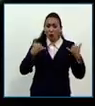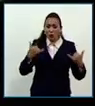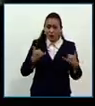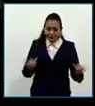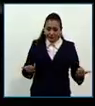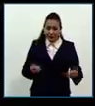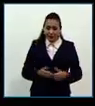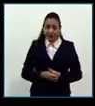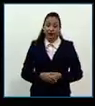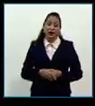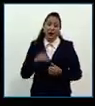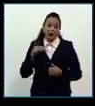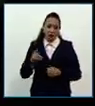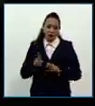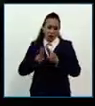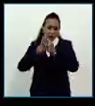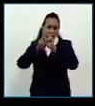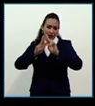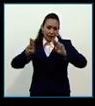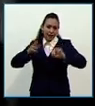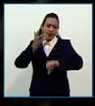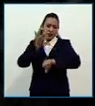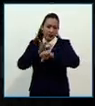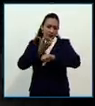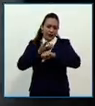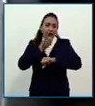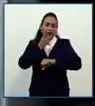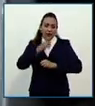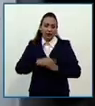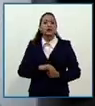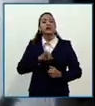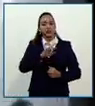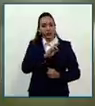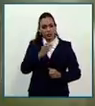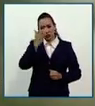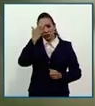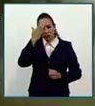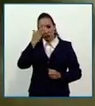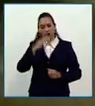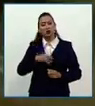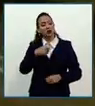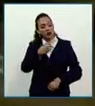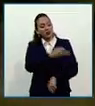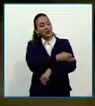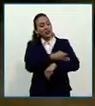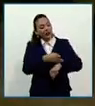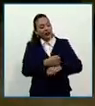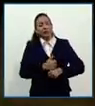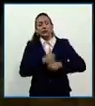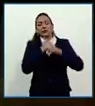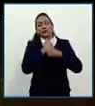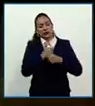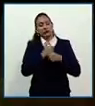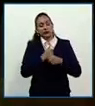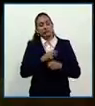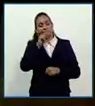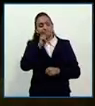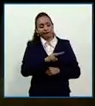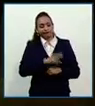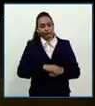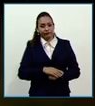Comisionado de Naciones Unidas para los Derechos Humanos reconoció la dignidad inquebrantable de las familias de los normalistas desaparecidos,